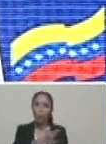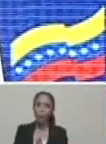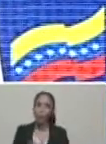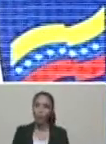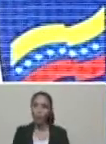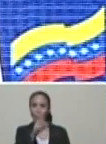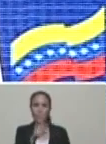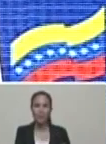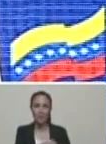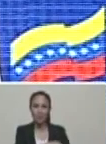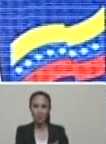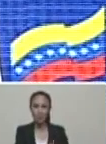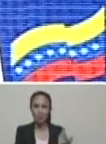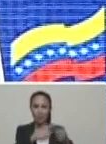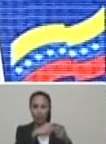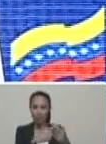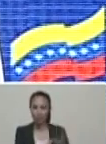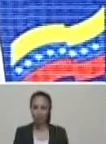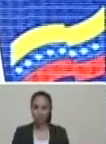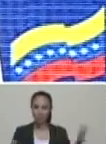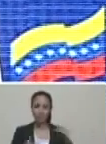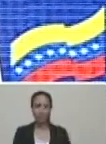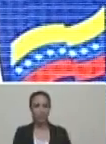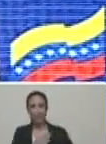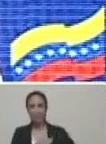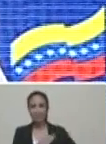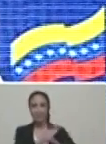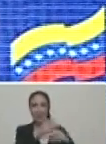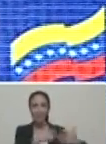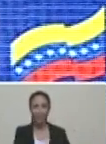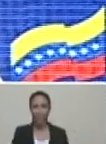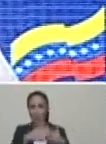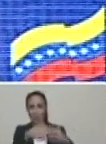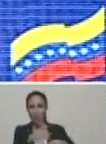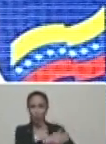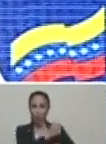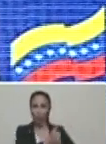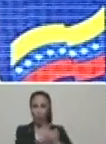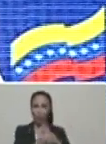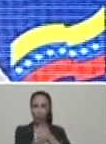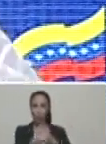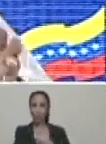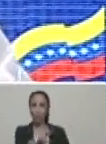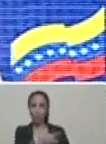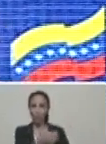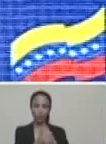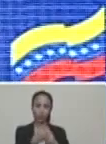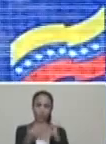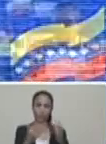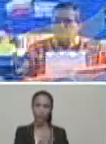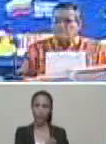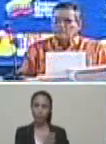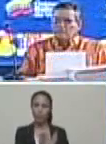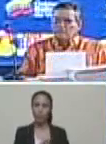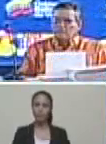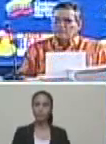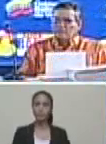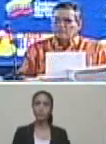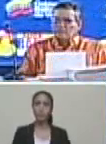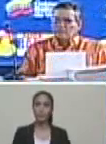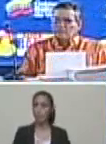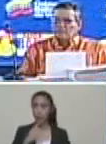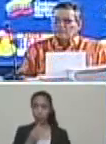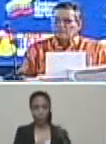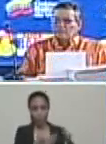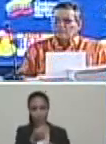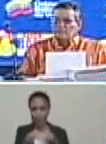en una persecución antihumanitaria del gobierno de Estados Unidos contra Venezuela. Eso sí es antihumanitaria. Y yo le explico todo